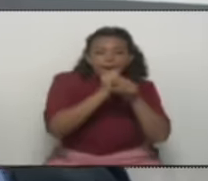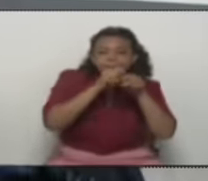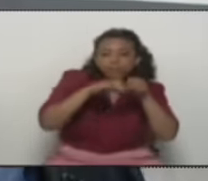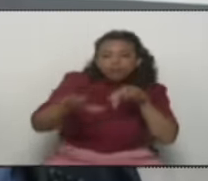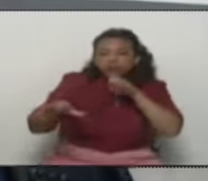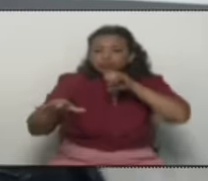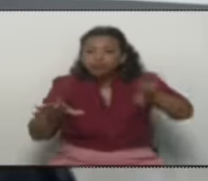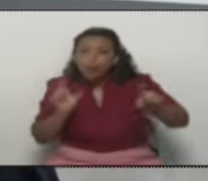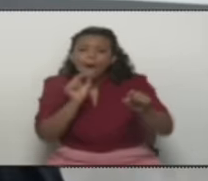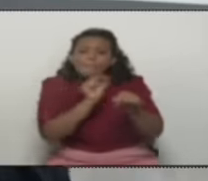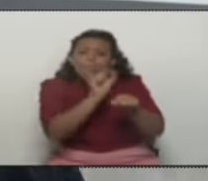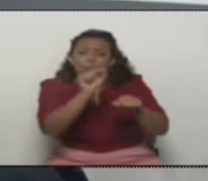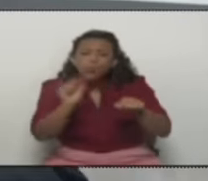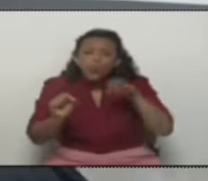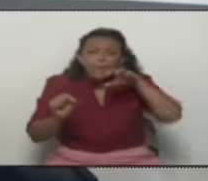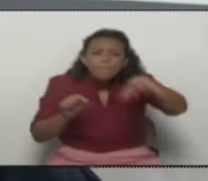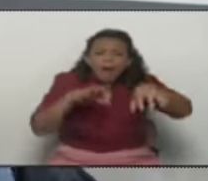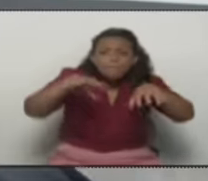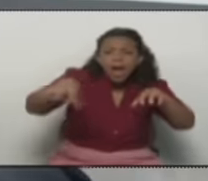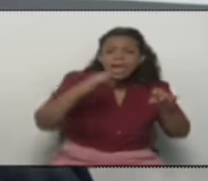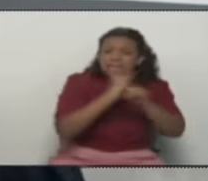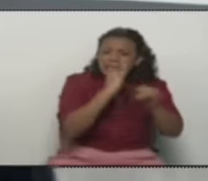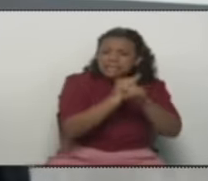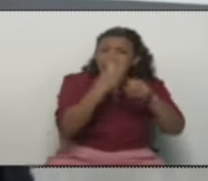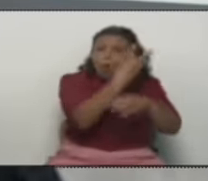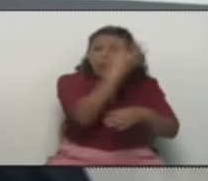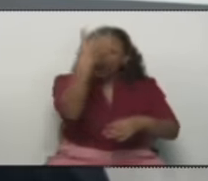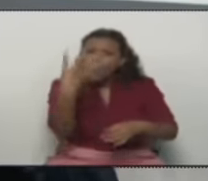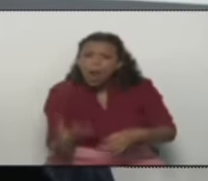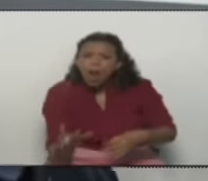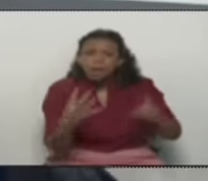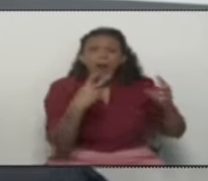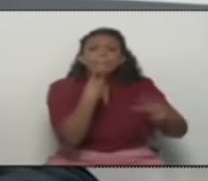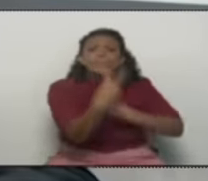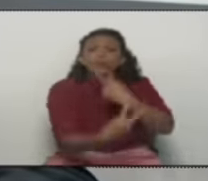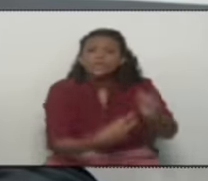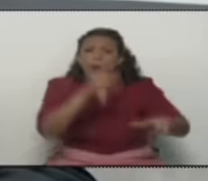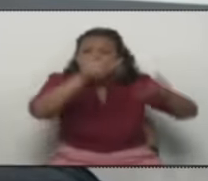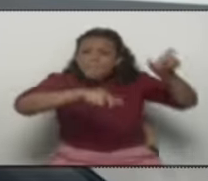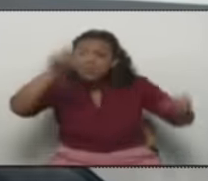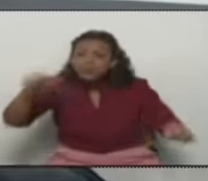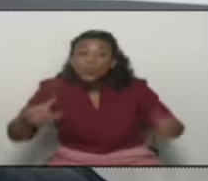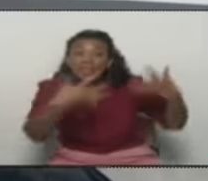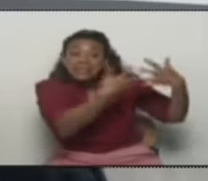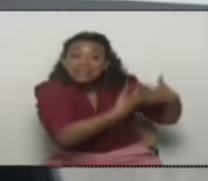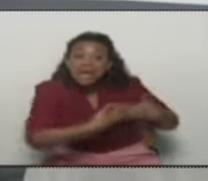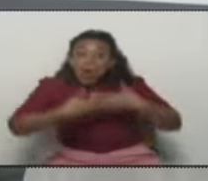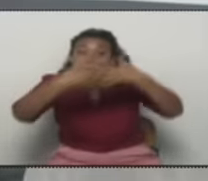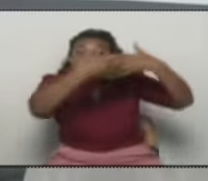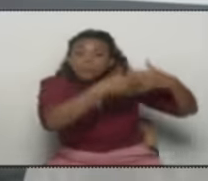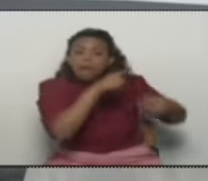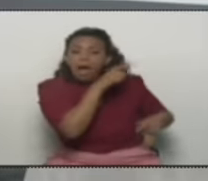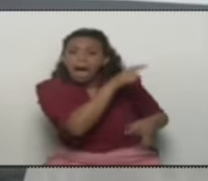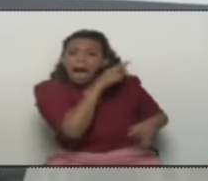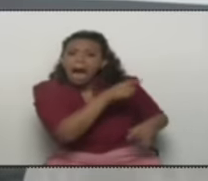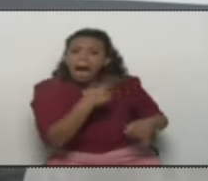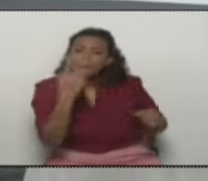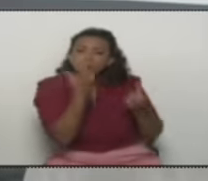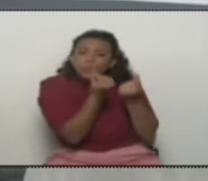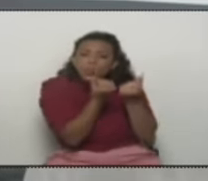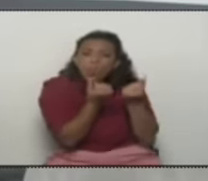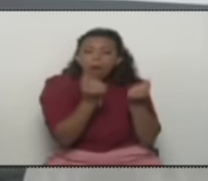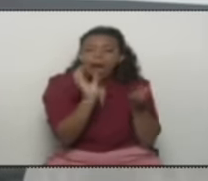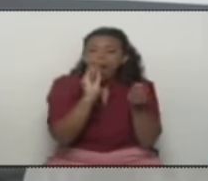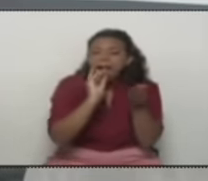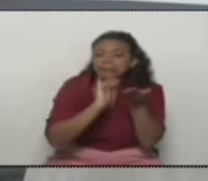veíamos viendo puestos de internet, páginas de internet, voceros en todas partes de Estados Unidos. Y uno desarrolla como una